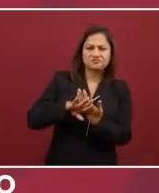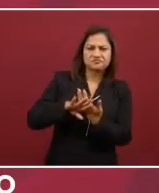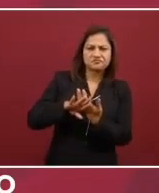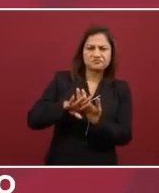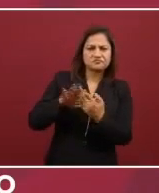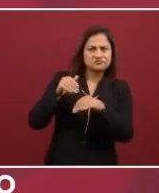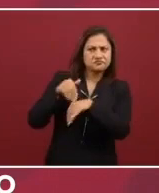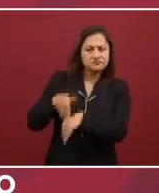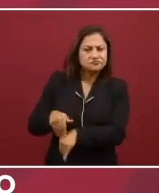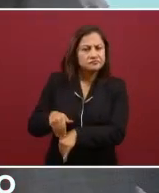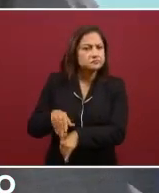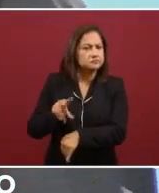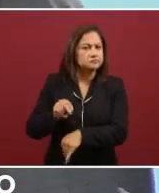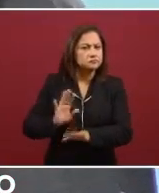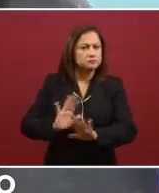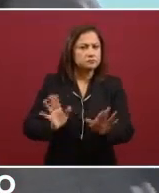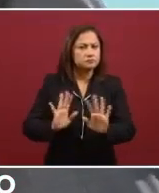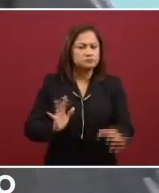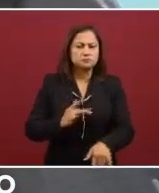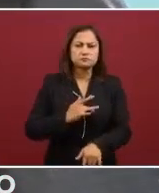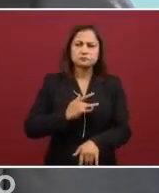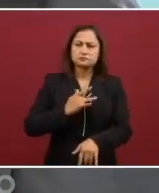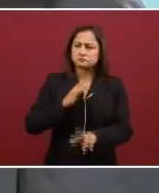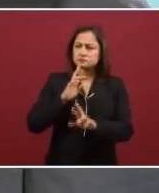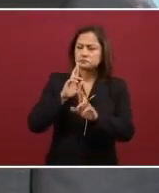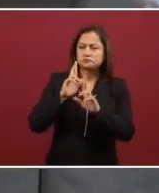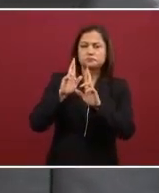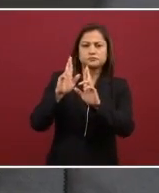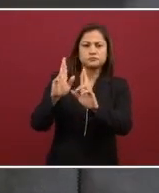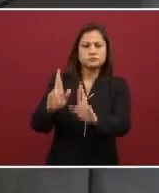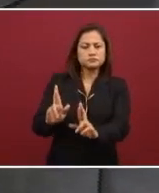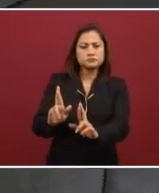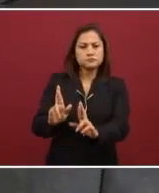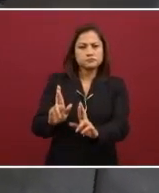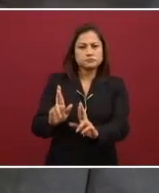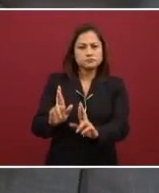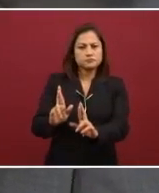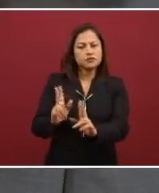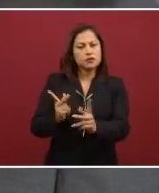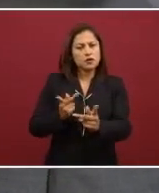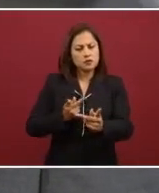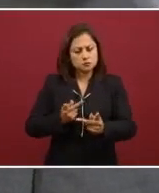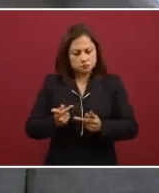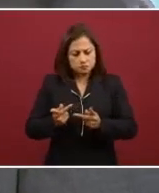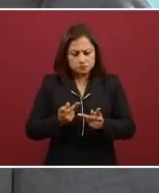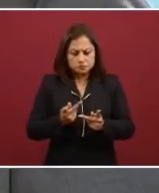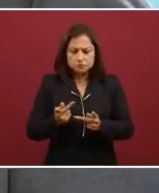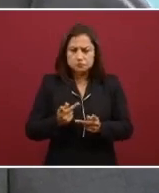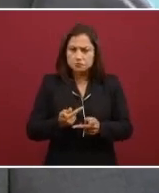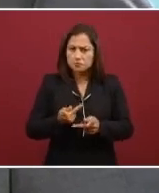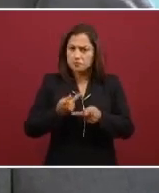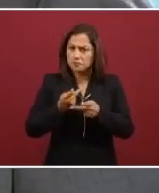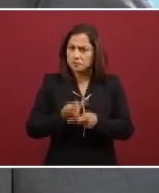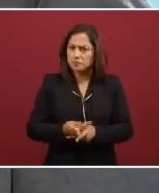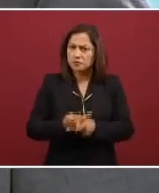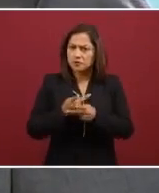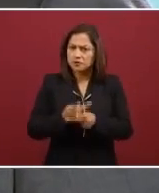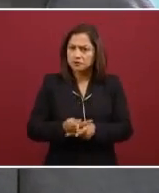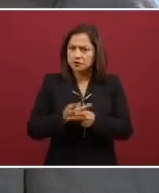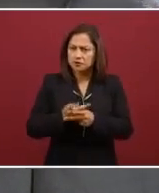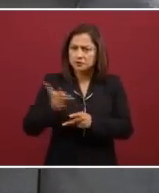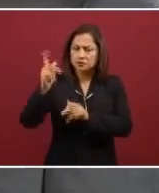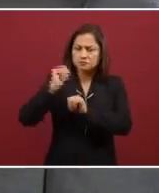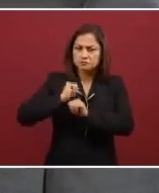Que vamos a actuar con prudencia, con respeto a las autoridades de Estados